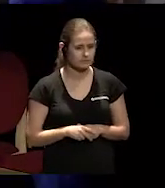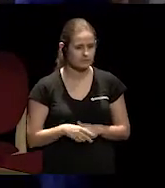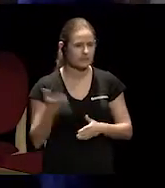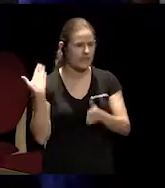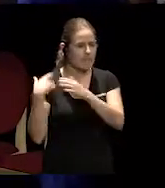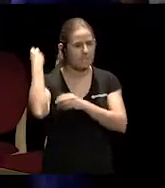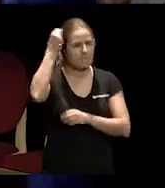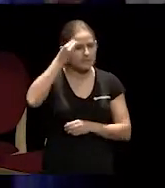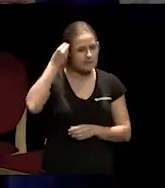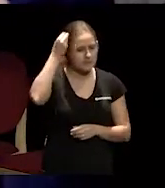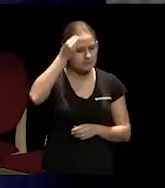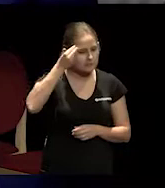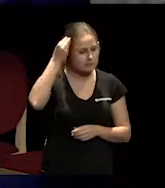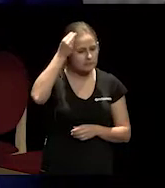¿hay